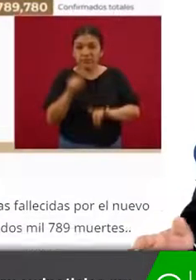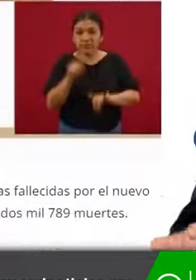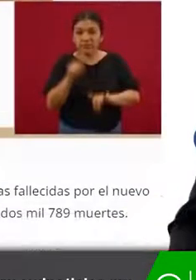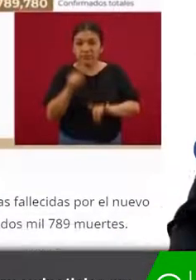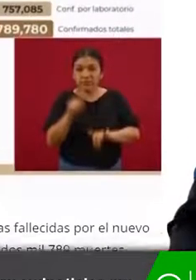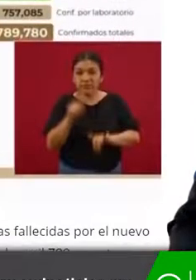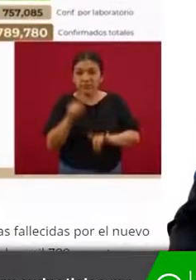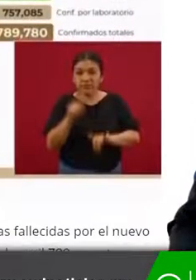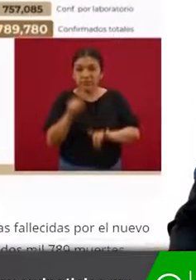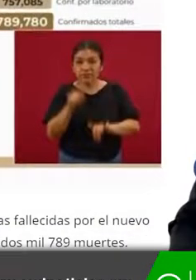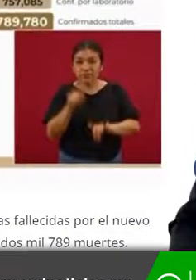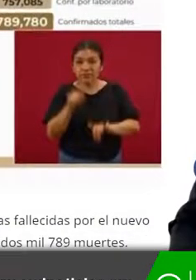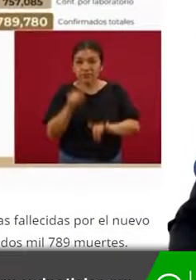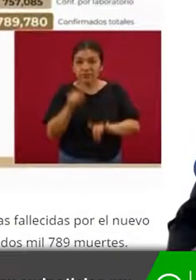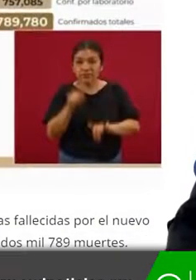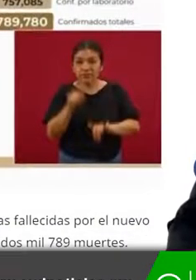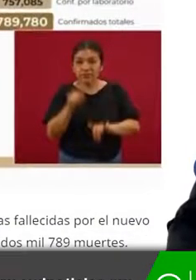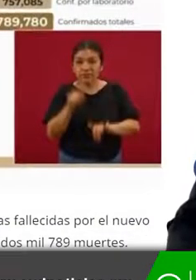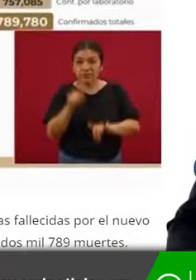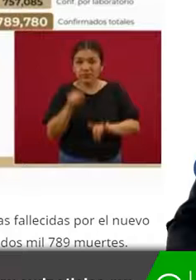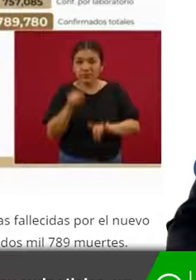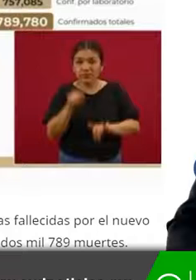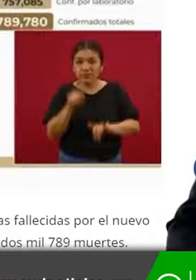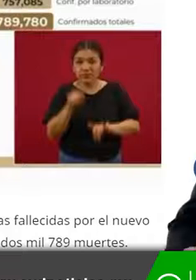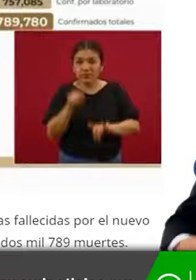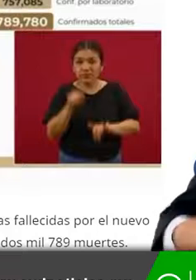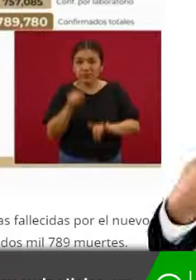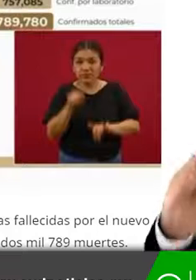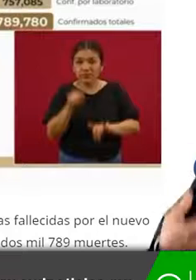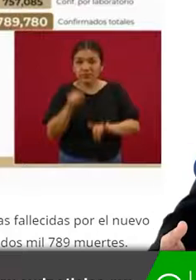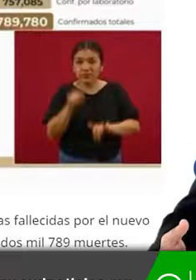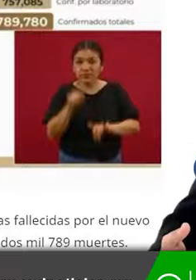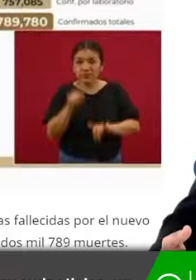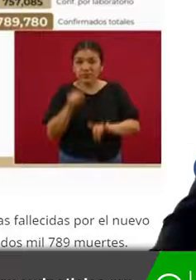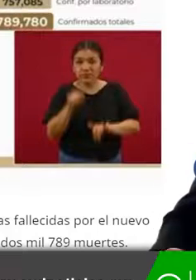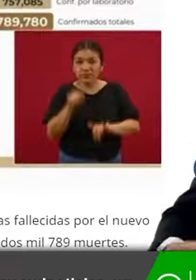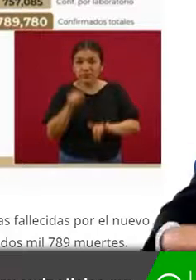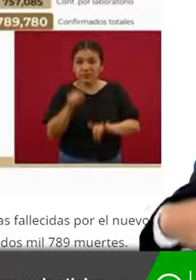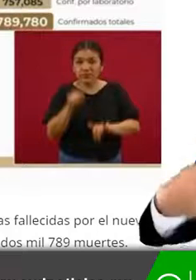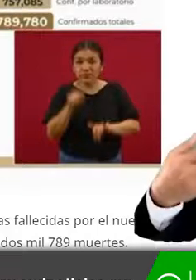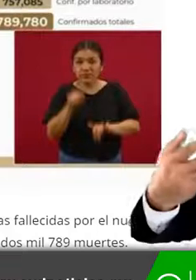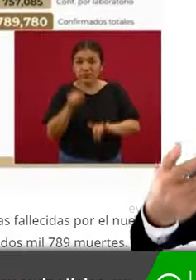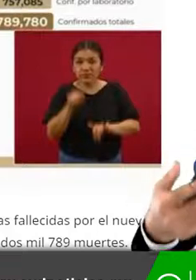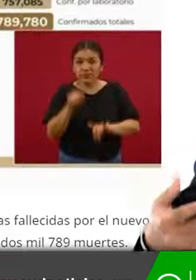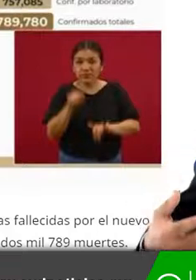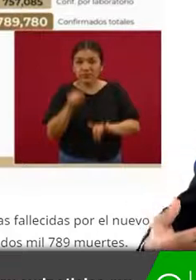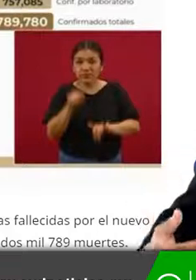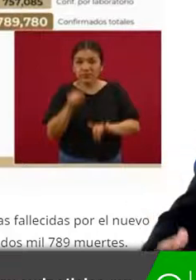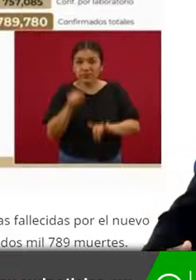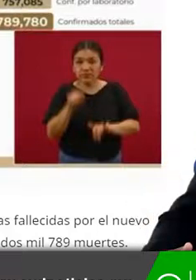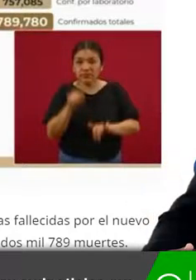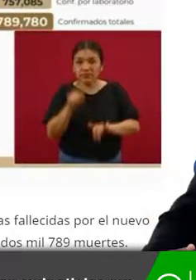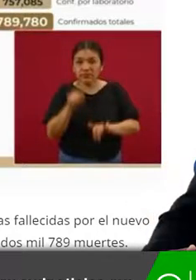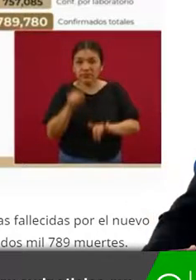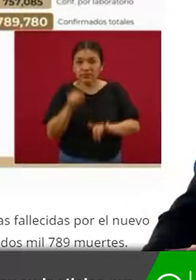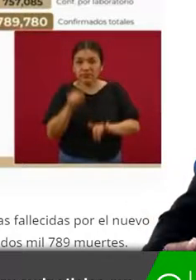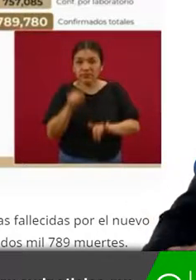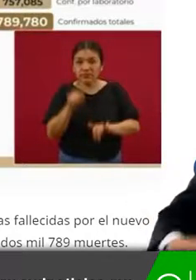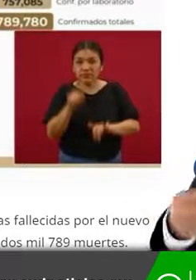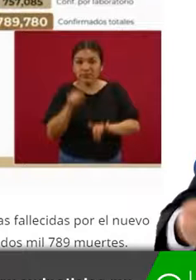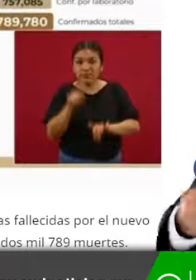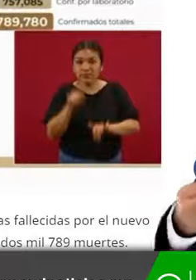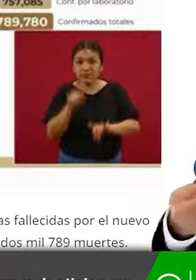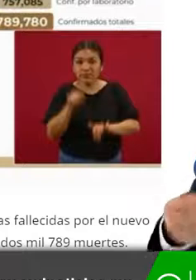explica el doctor Jesús Salomía, significó reconocer el número de fallecimientos que